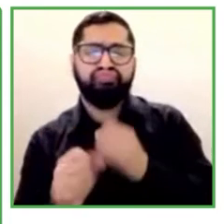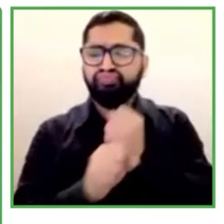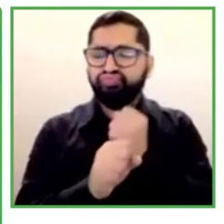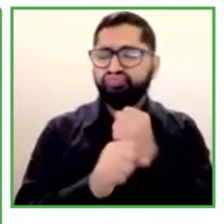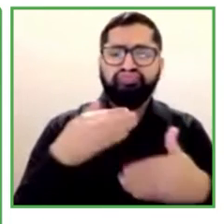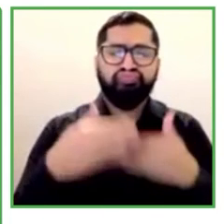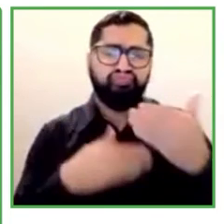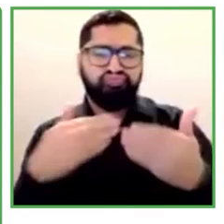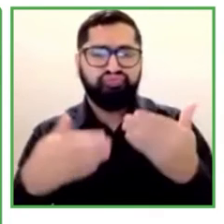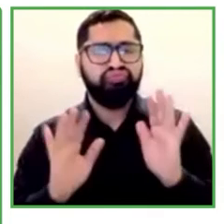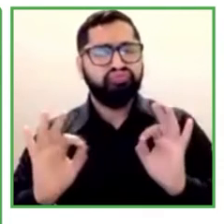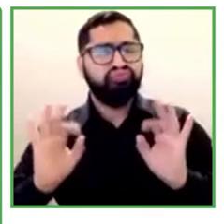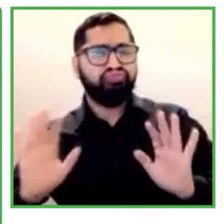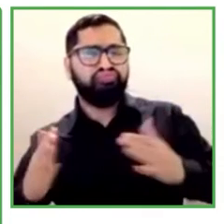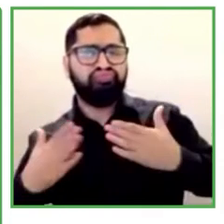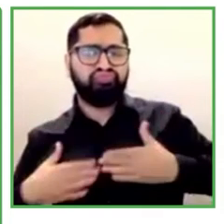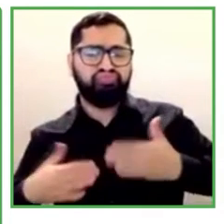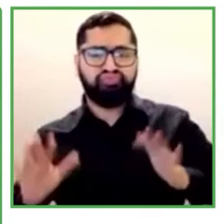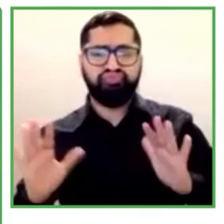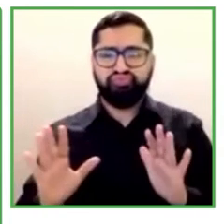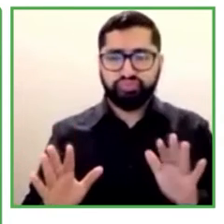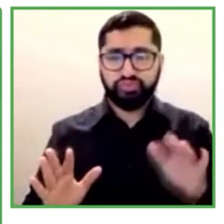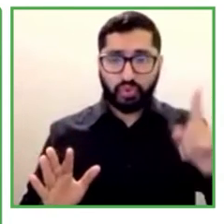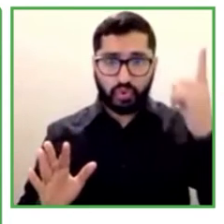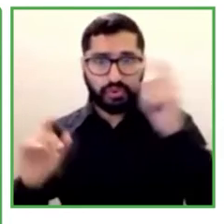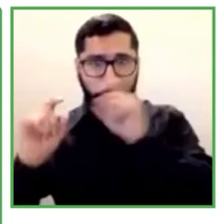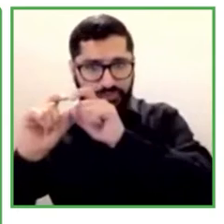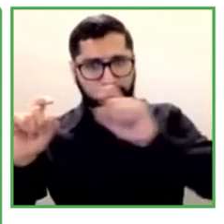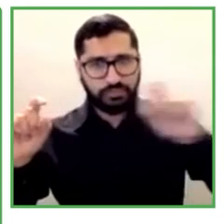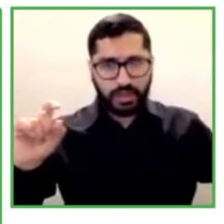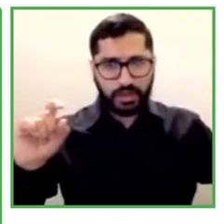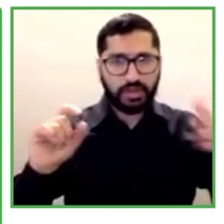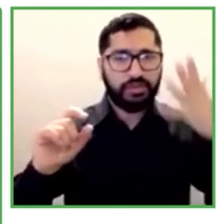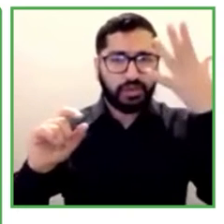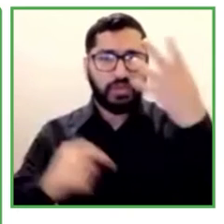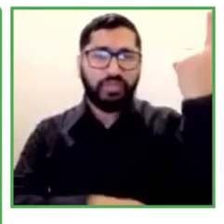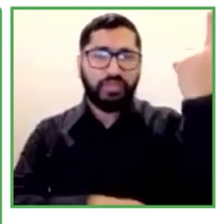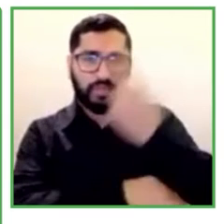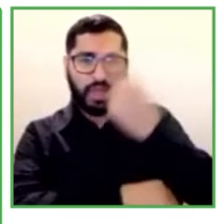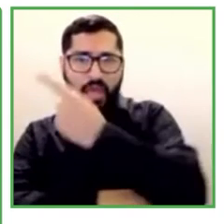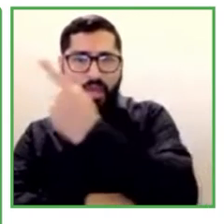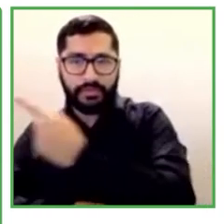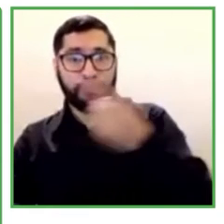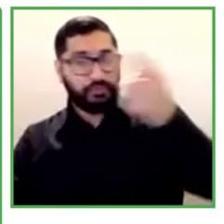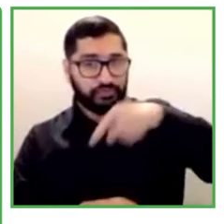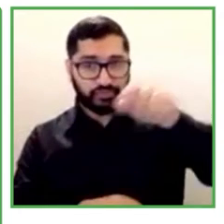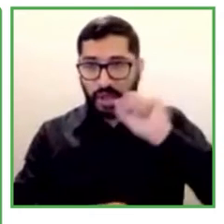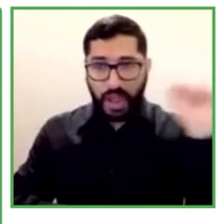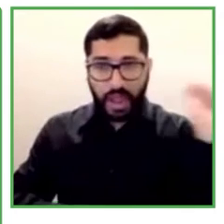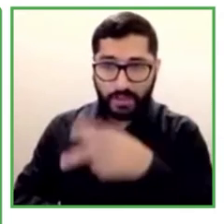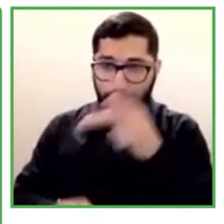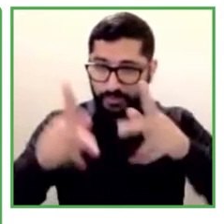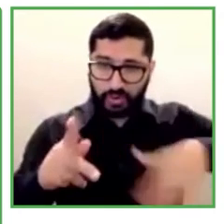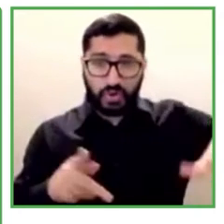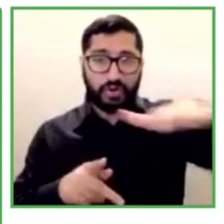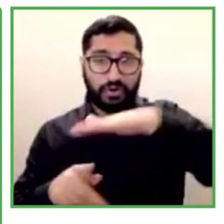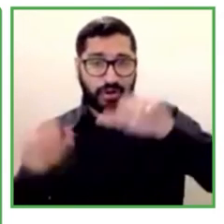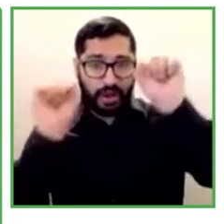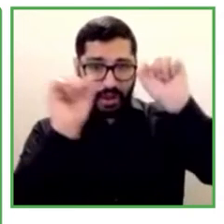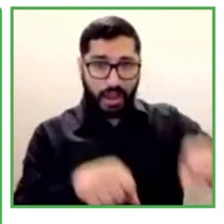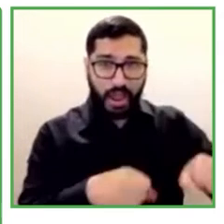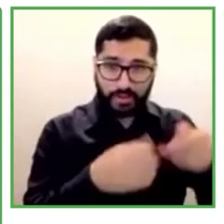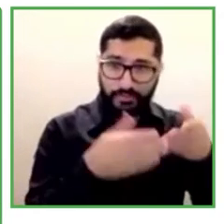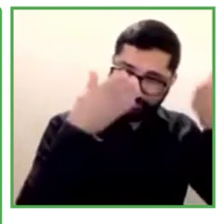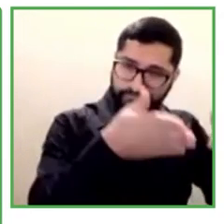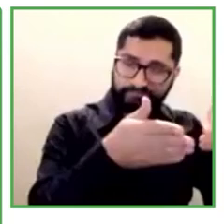manera desarrollarse. Y todos los colaboradores que pertenecen a este programa, al Scotiabank Incluye, pueden